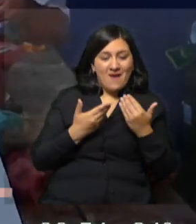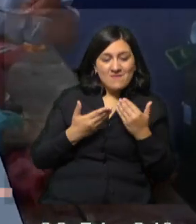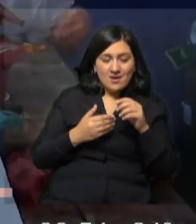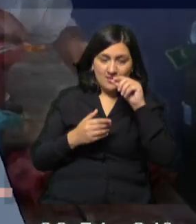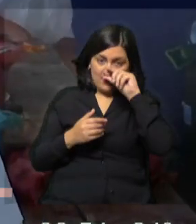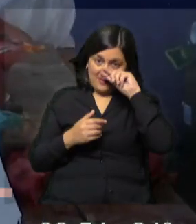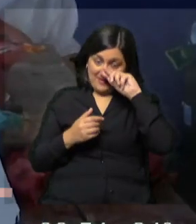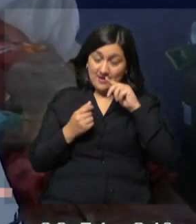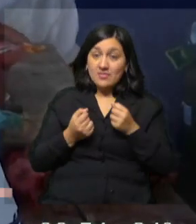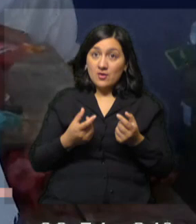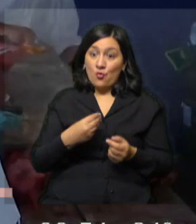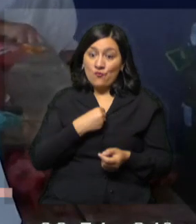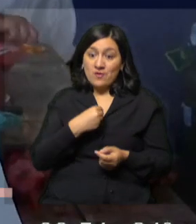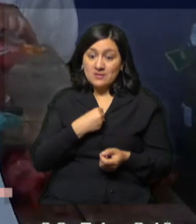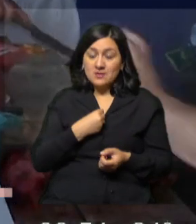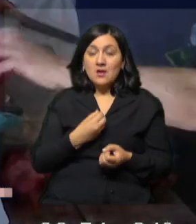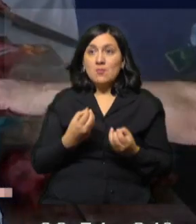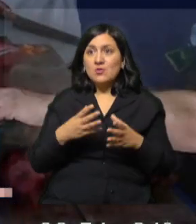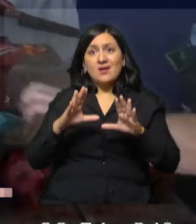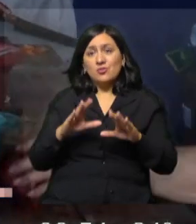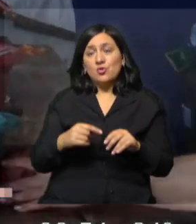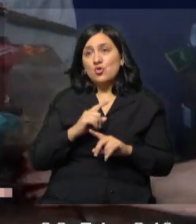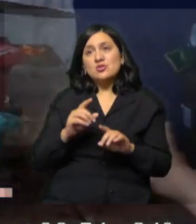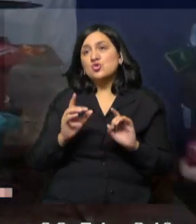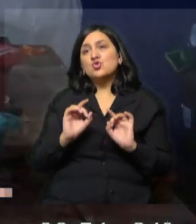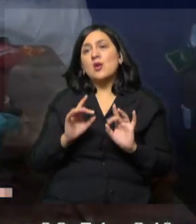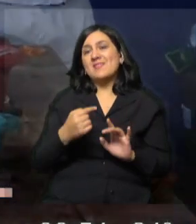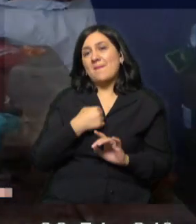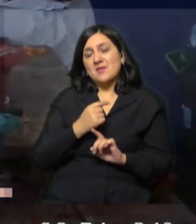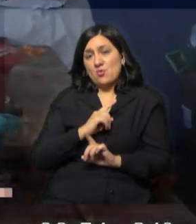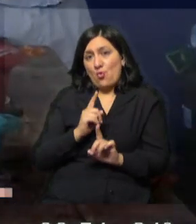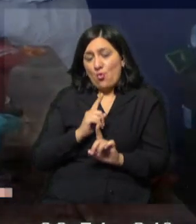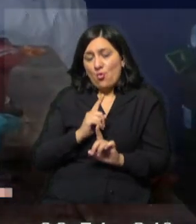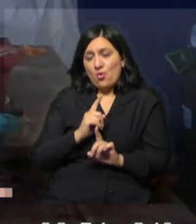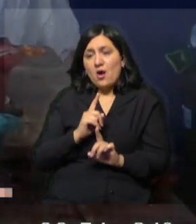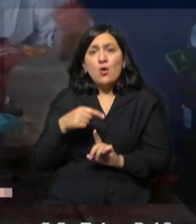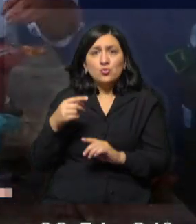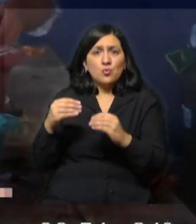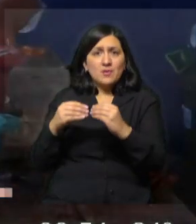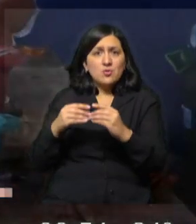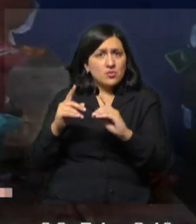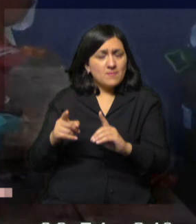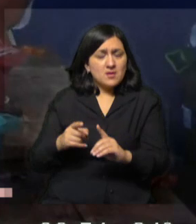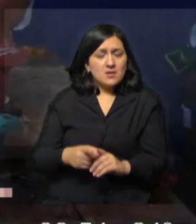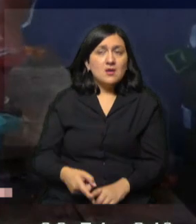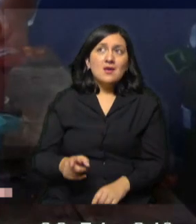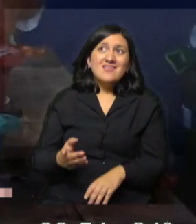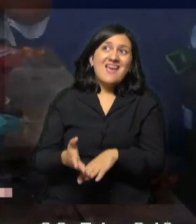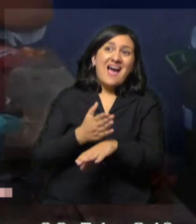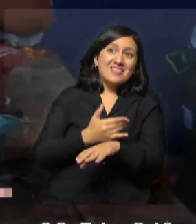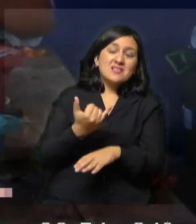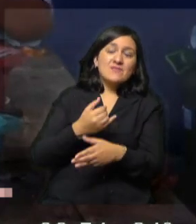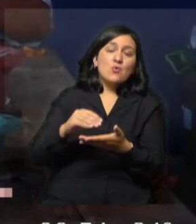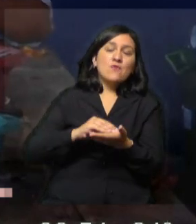genere confianza, por decirlo de alguna manera, porque nos ha pasado a todos, ¿no? No es que me ha pasado a mí solo. Digo, y nosotros antes acá teníamos una oficina